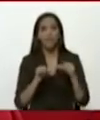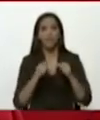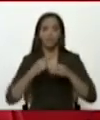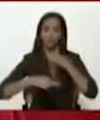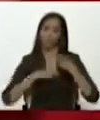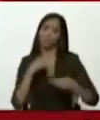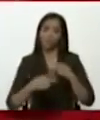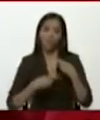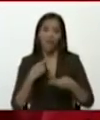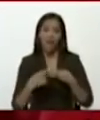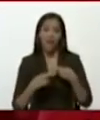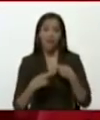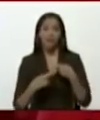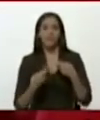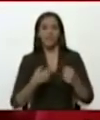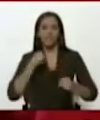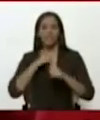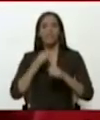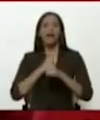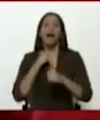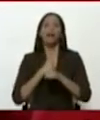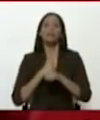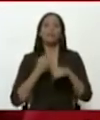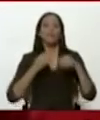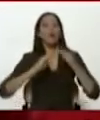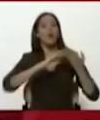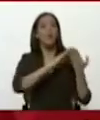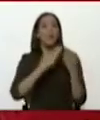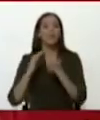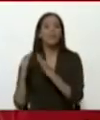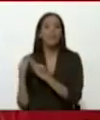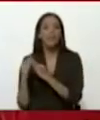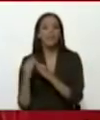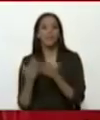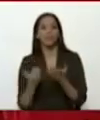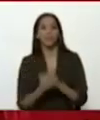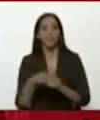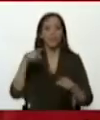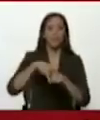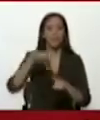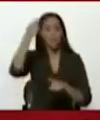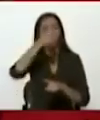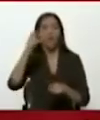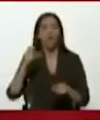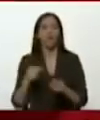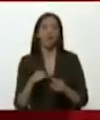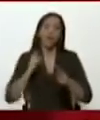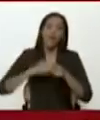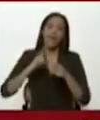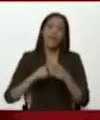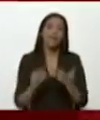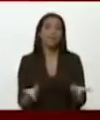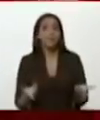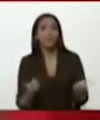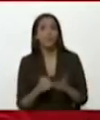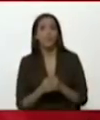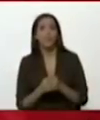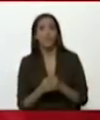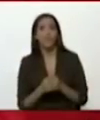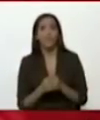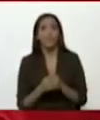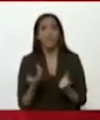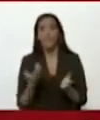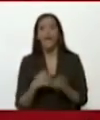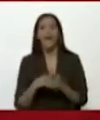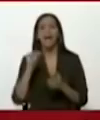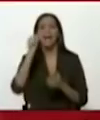revolucionario que esté trabajando con las comunidades amedrenta al pueblo. Entonces tú lo que aparece, le posan a Carabota